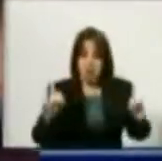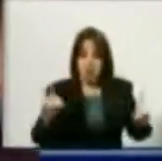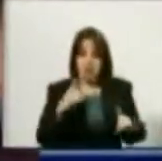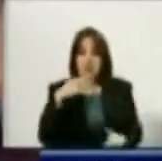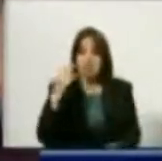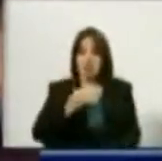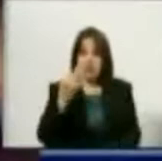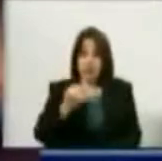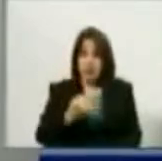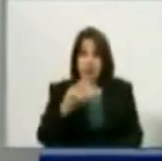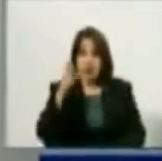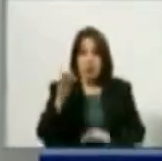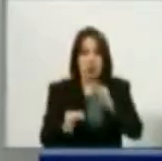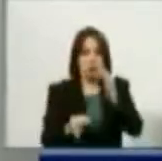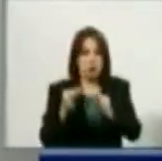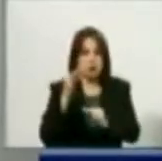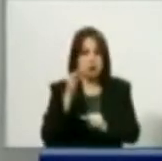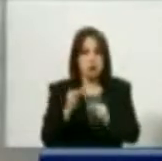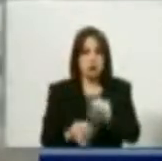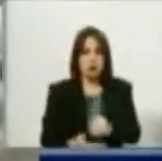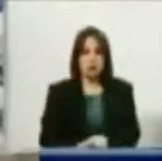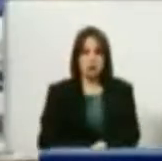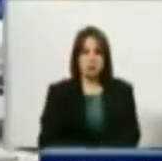de la justicia